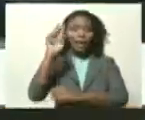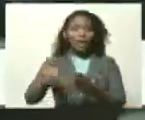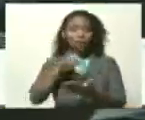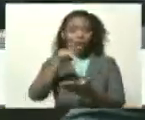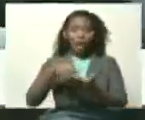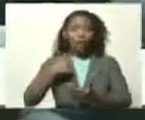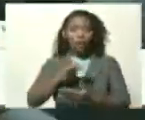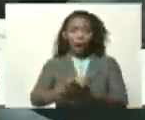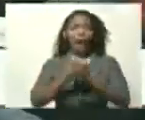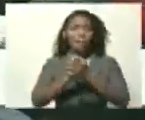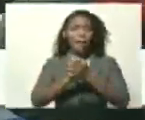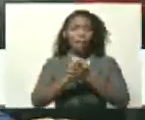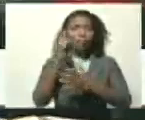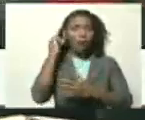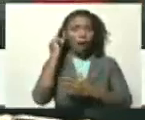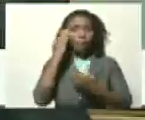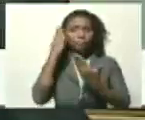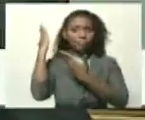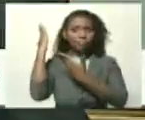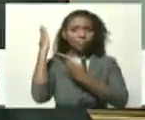Nuestra camarada Iris Valera.